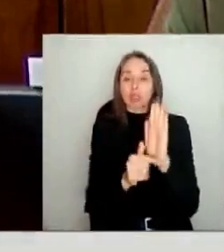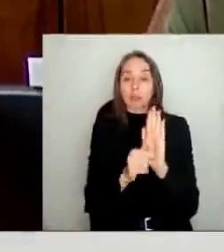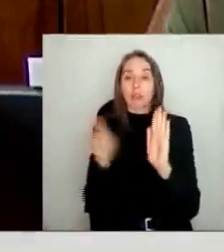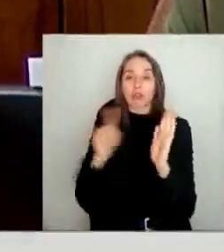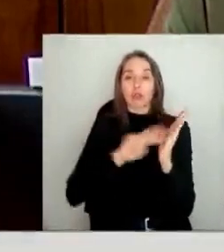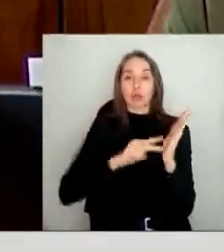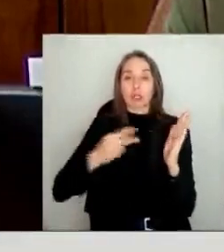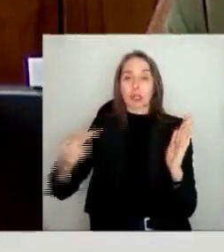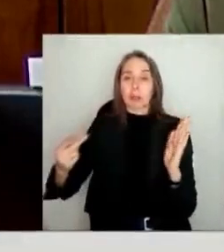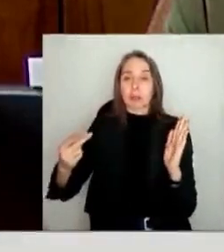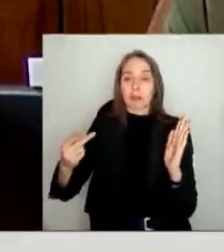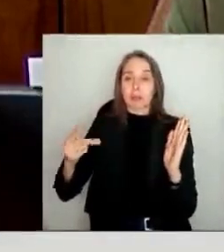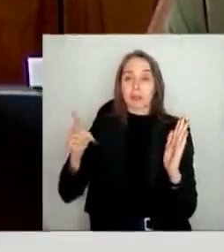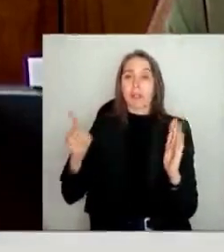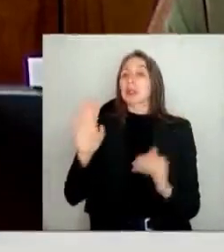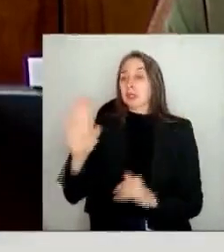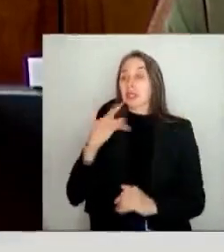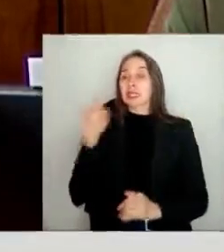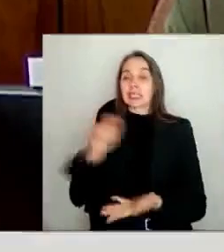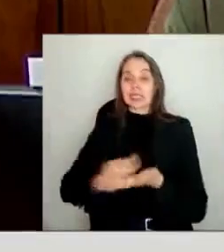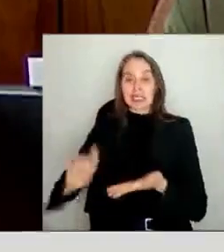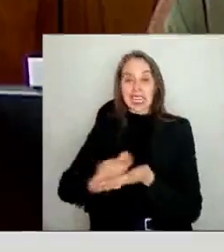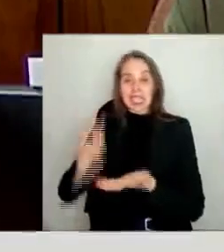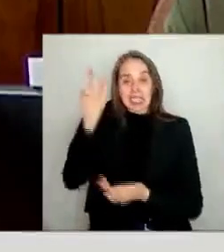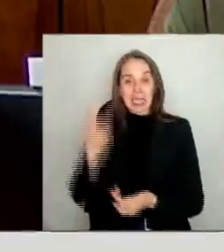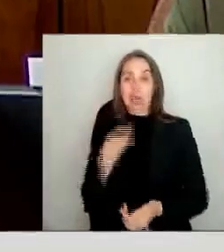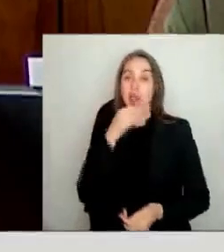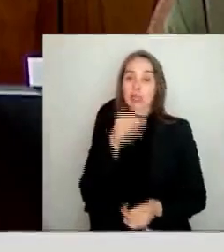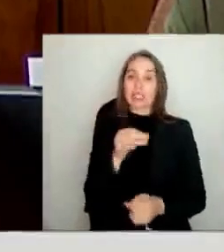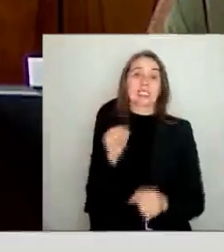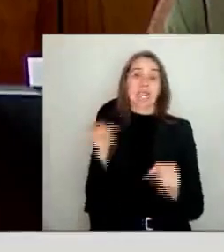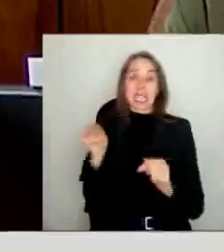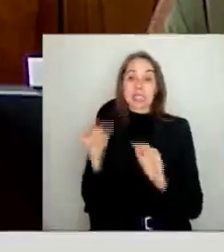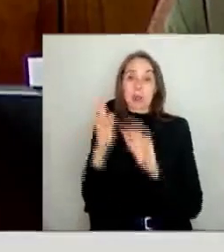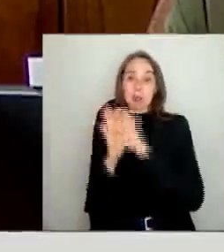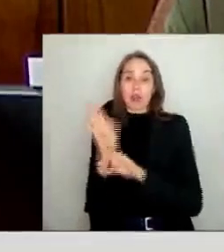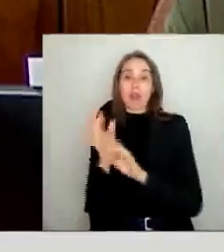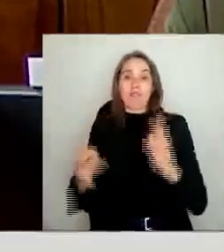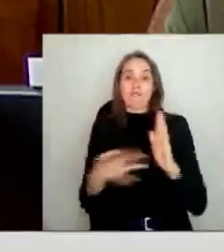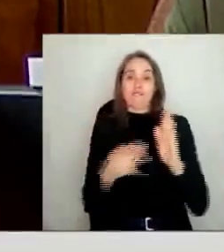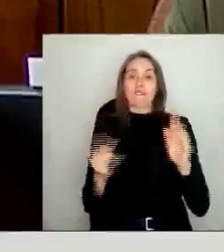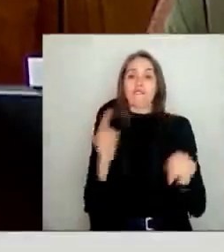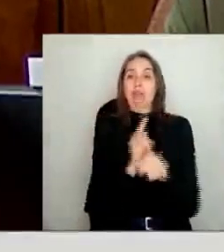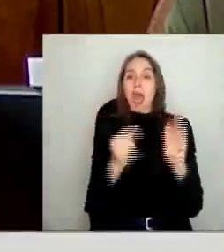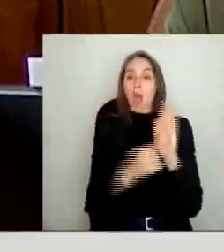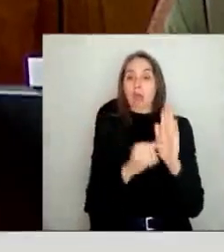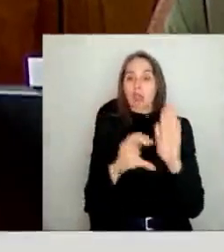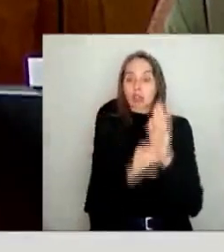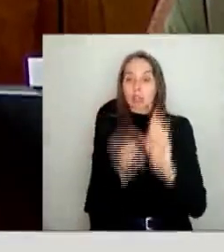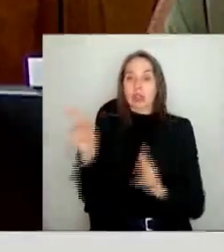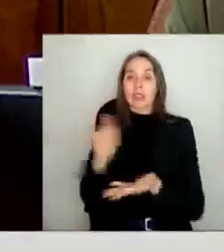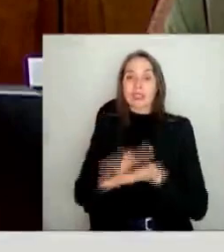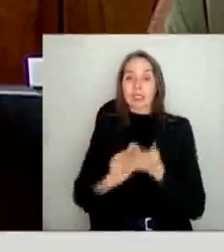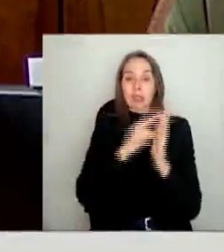interpretación si la secretaría considera y califica como un fraude a la Constitución la interpretación que la que la secretaría debiera hacer de